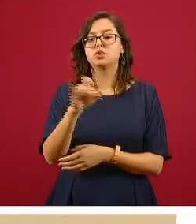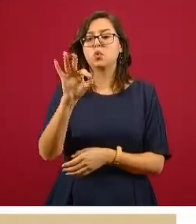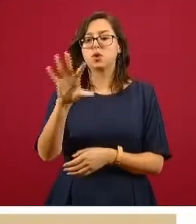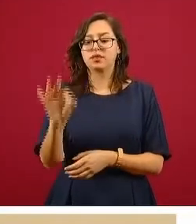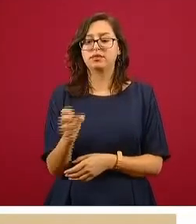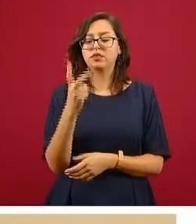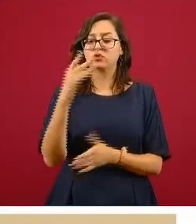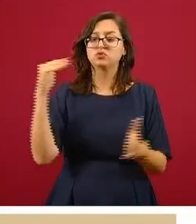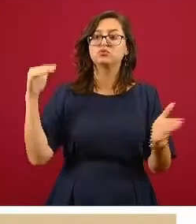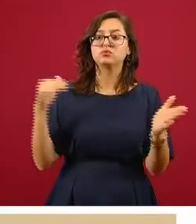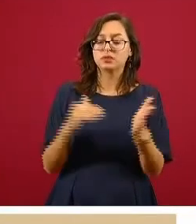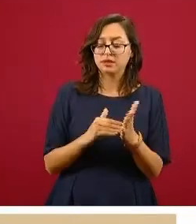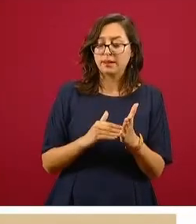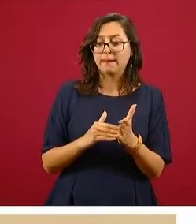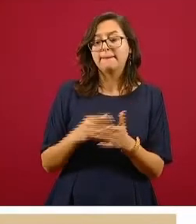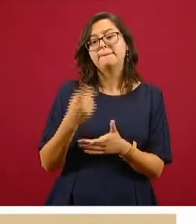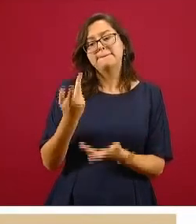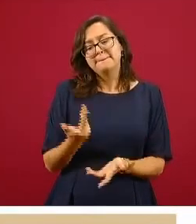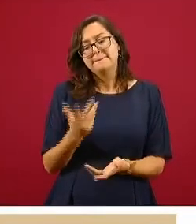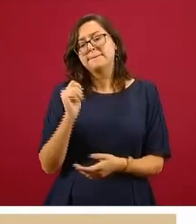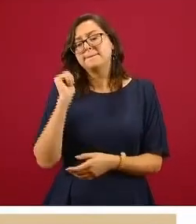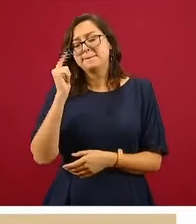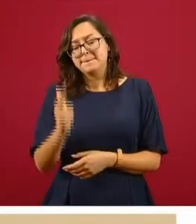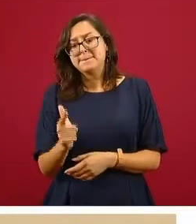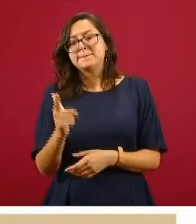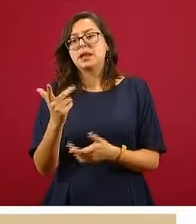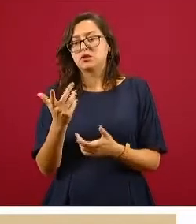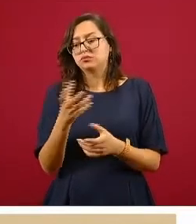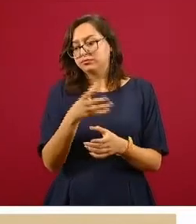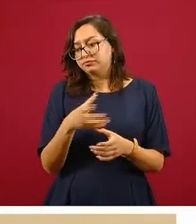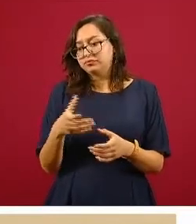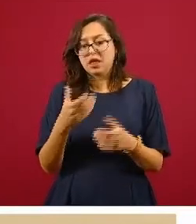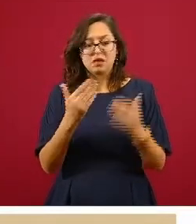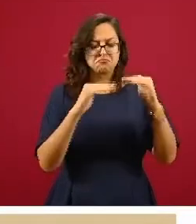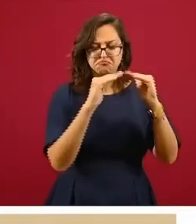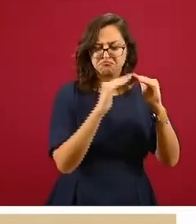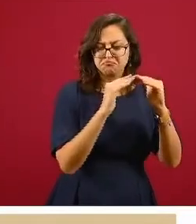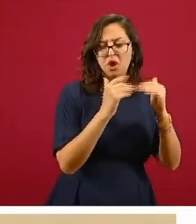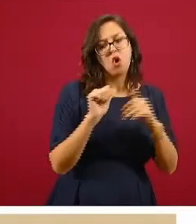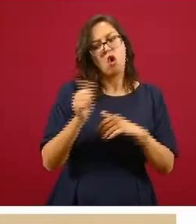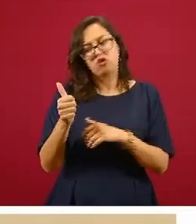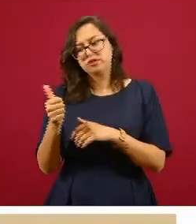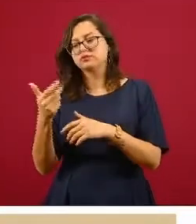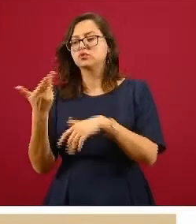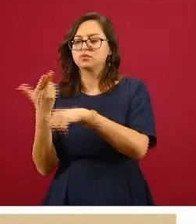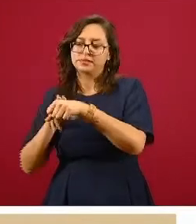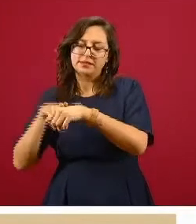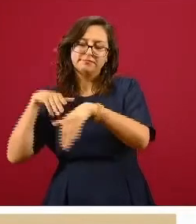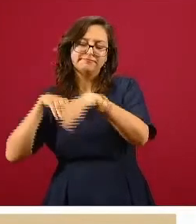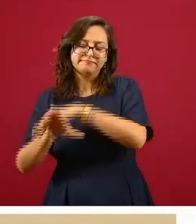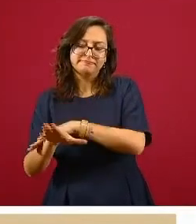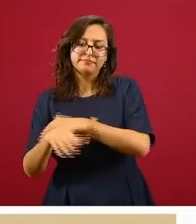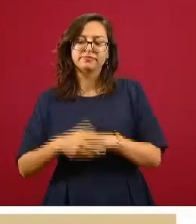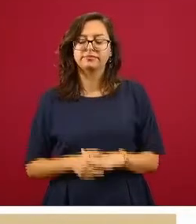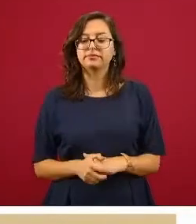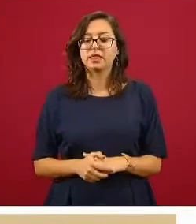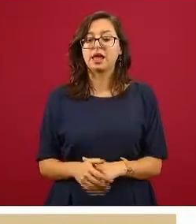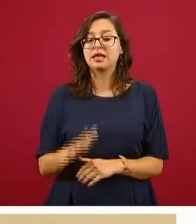tenido que recibir en algún momento atención hospitalaria. De este gran total,